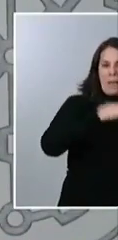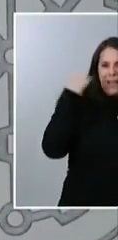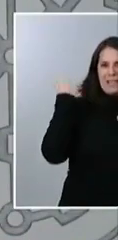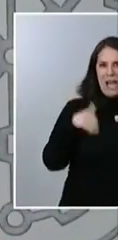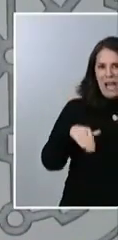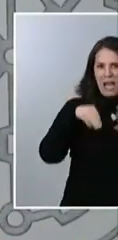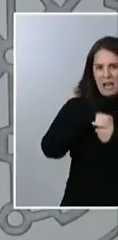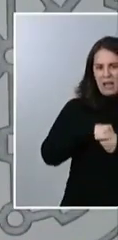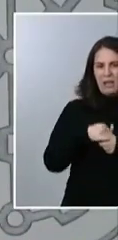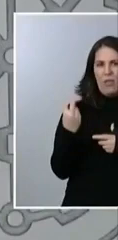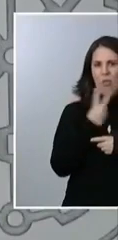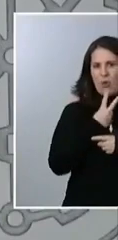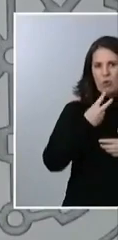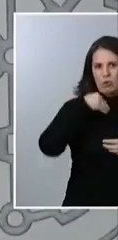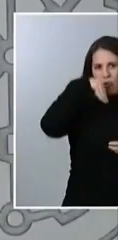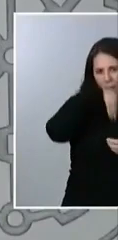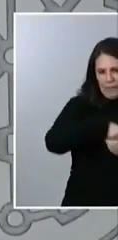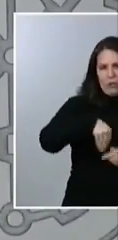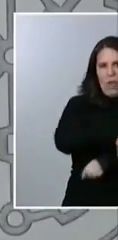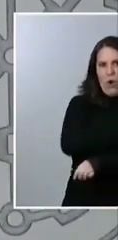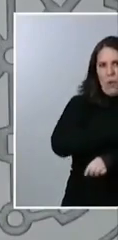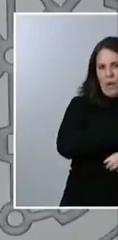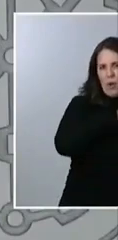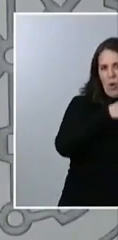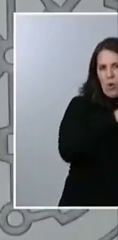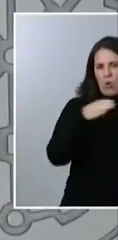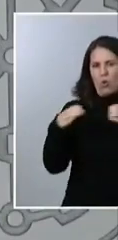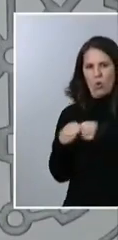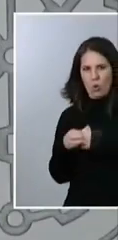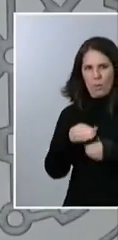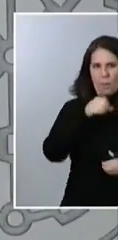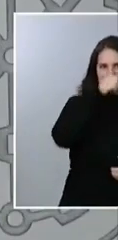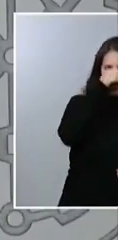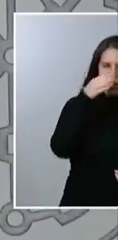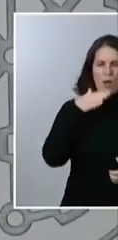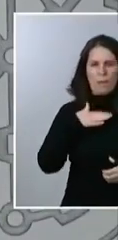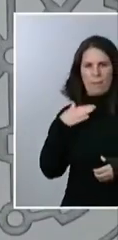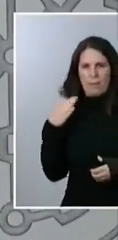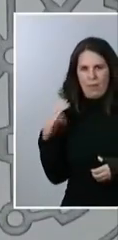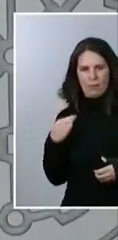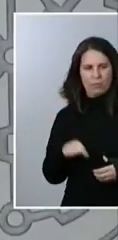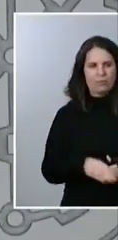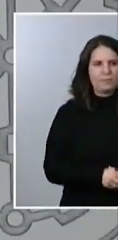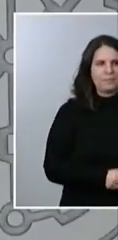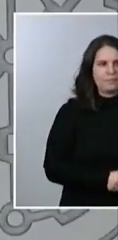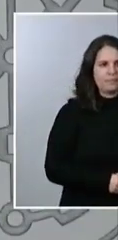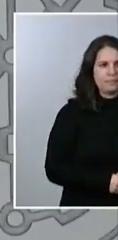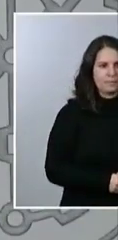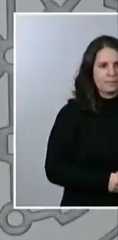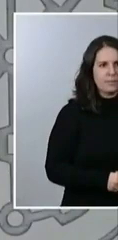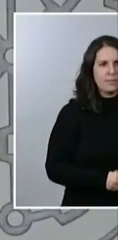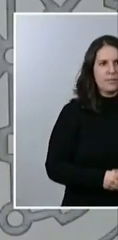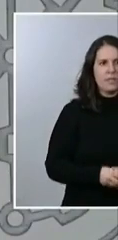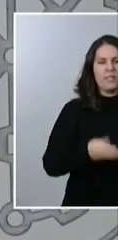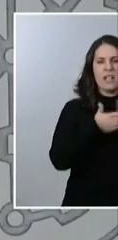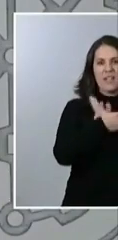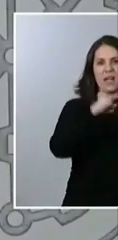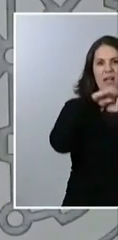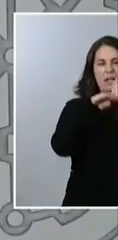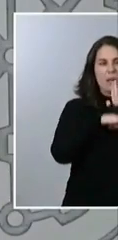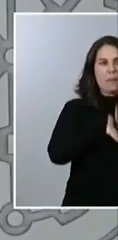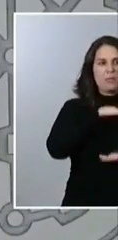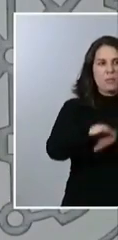pudiera adelantar algo más sobre este tema. Consejo de Ministros, Jesús, que te adelanto, ha dicho que tipo cero para las vacunas y las pruebas COVID.